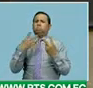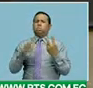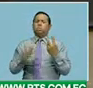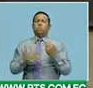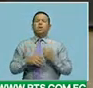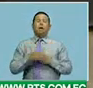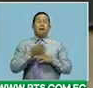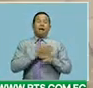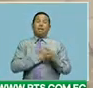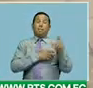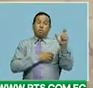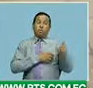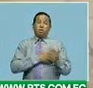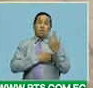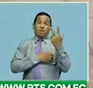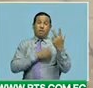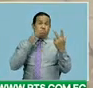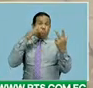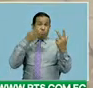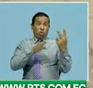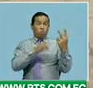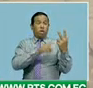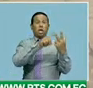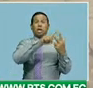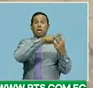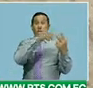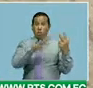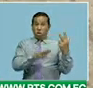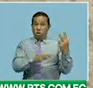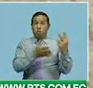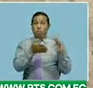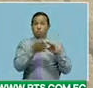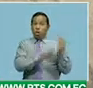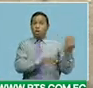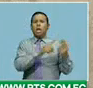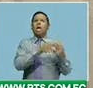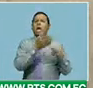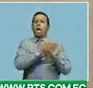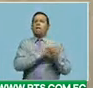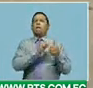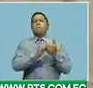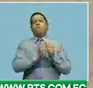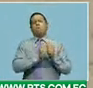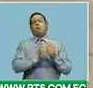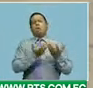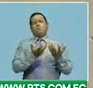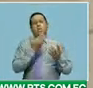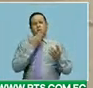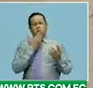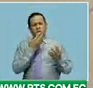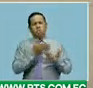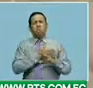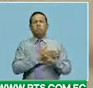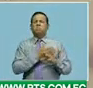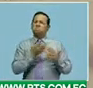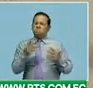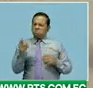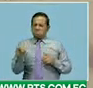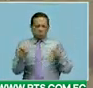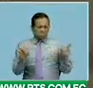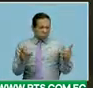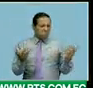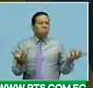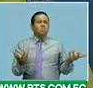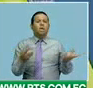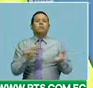asociación ilícita y tráfico de sustancias sujetas a fiscalización. La policía y fiscalía investigan el móvil del crimen. Este evento está vinculado al